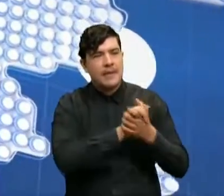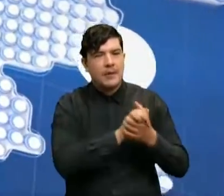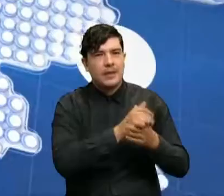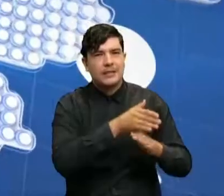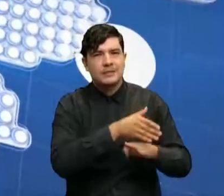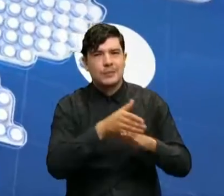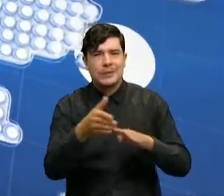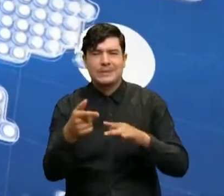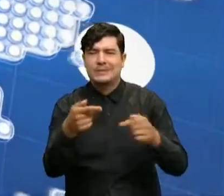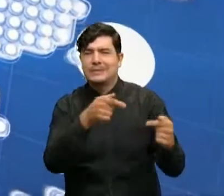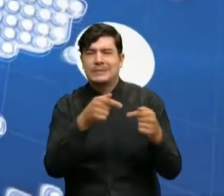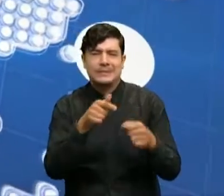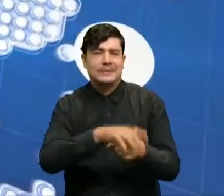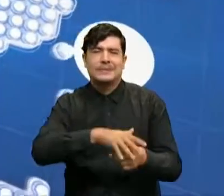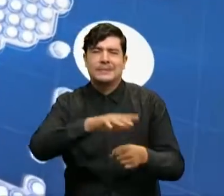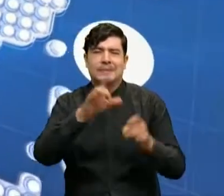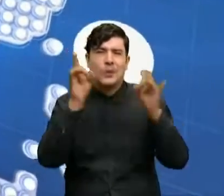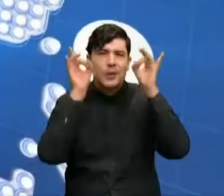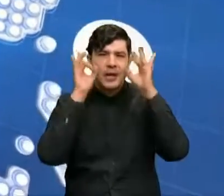campal.